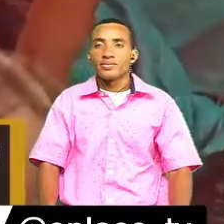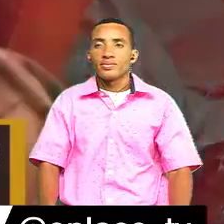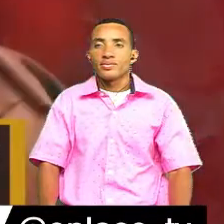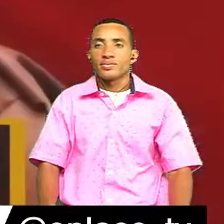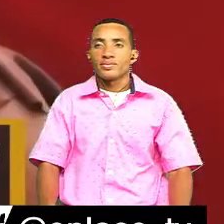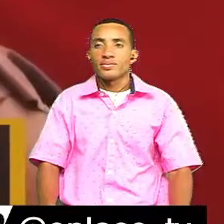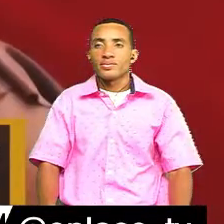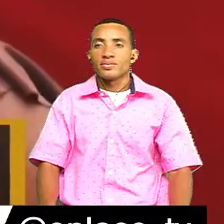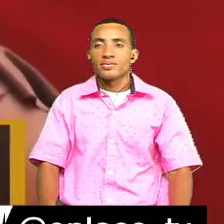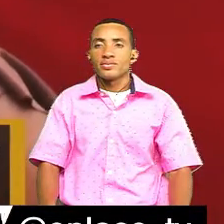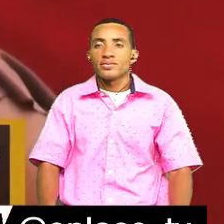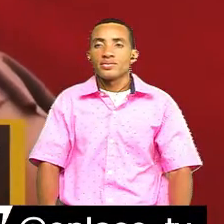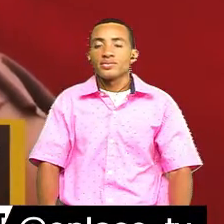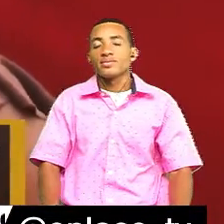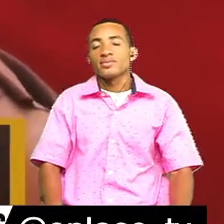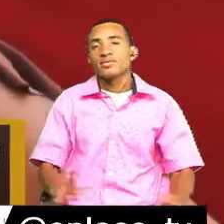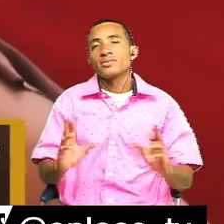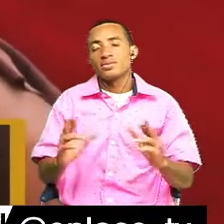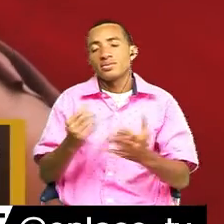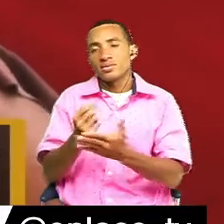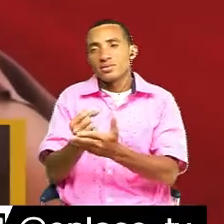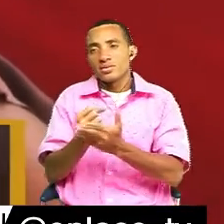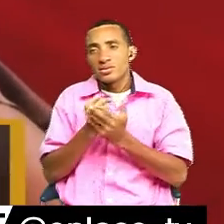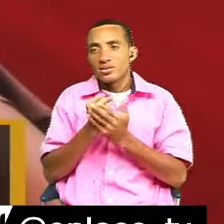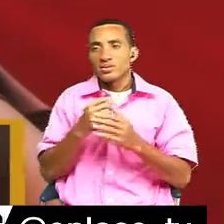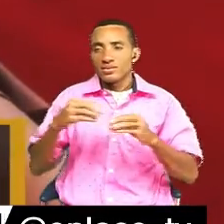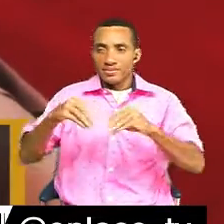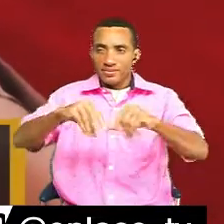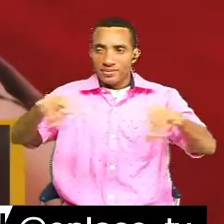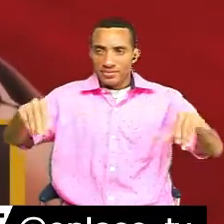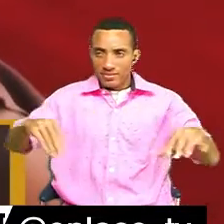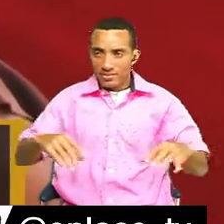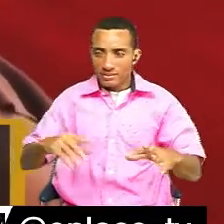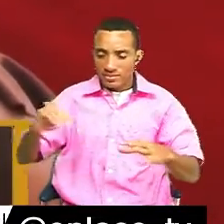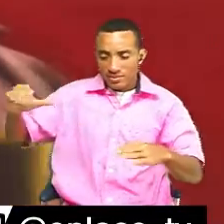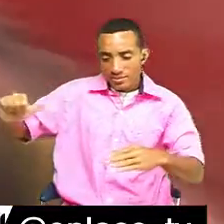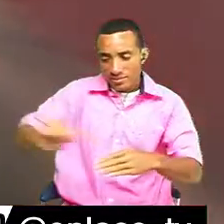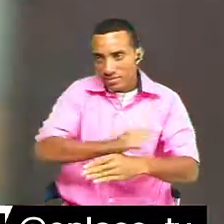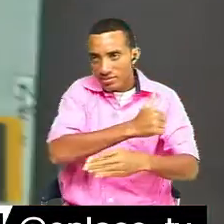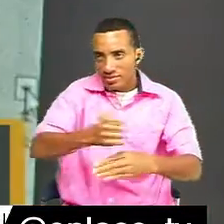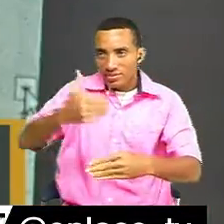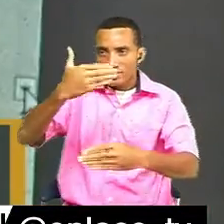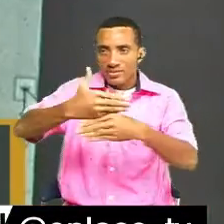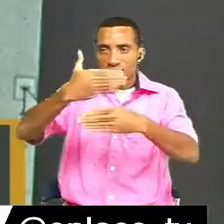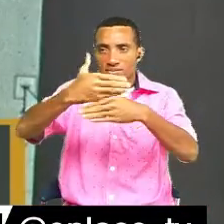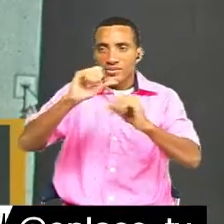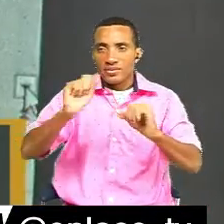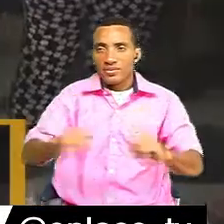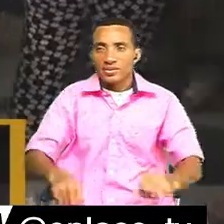Yo les pido, mejor dicho, que me colaboren en la arena, en el cemento, en las tejas, para yo poderme meter.